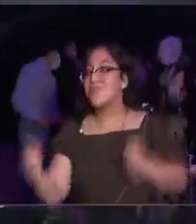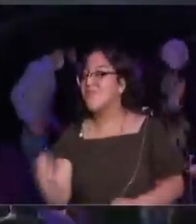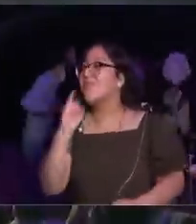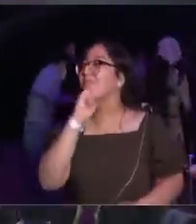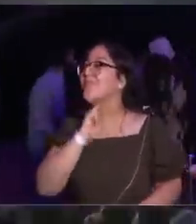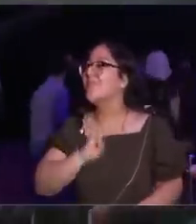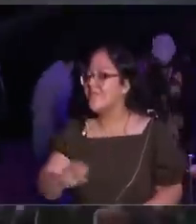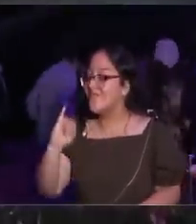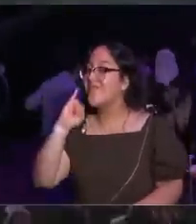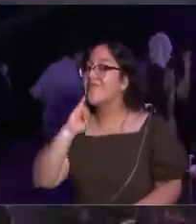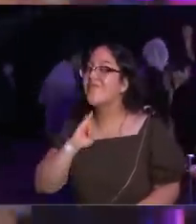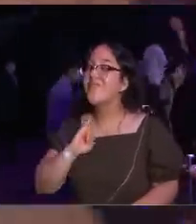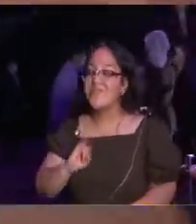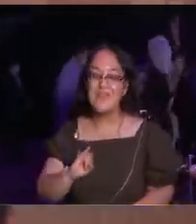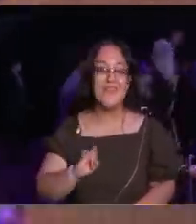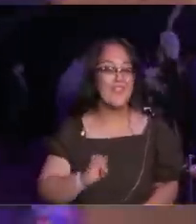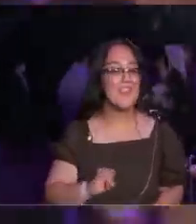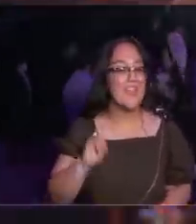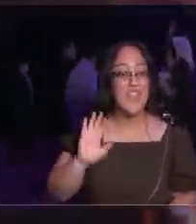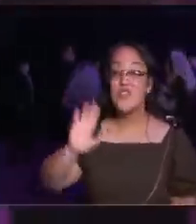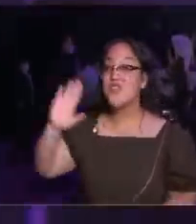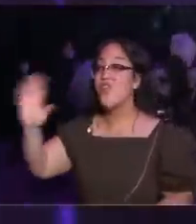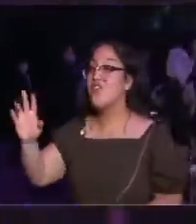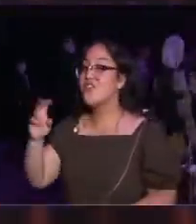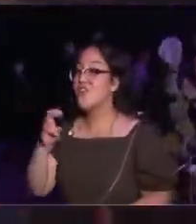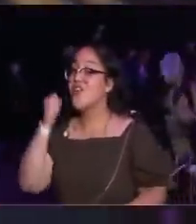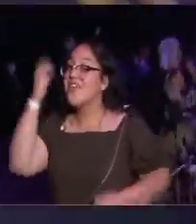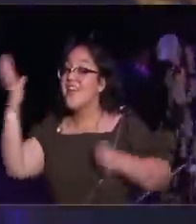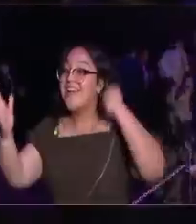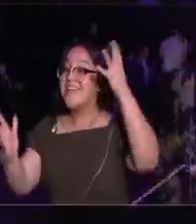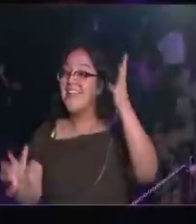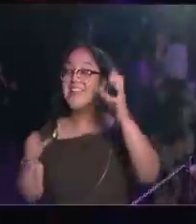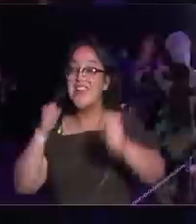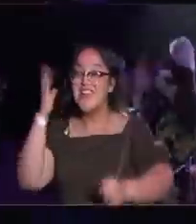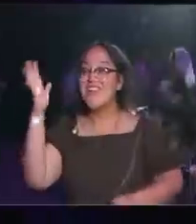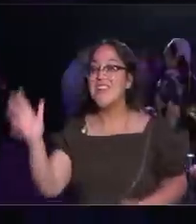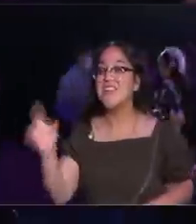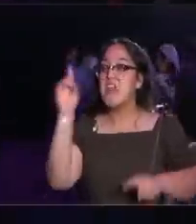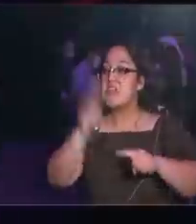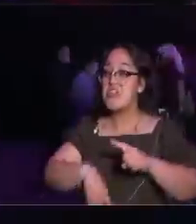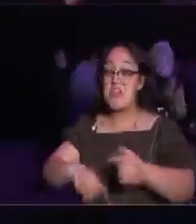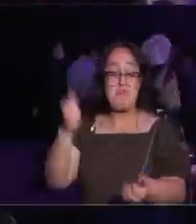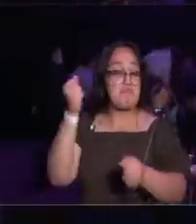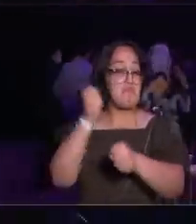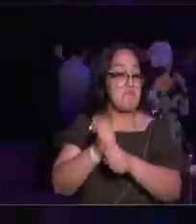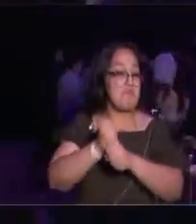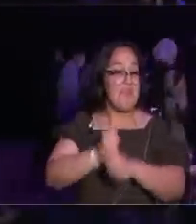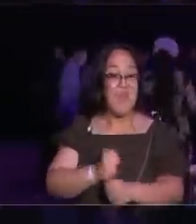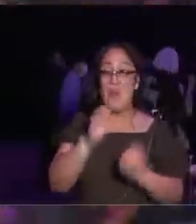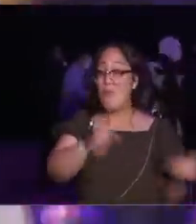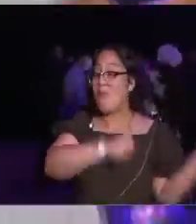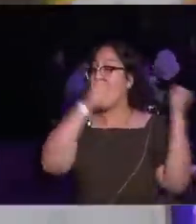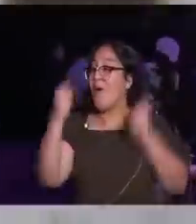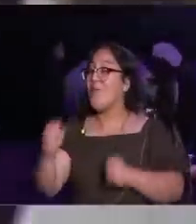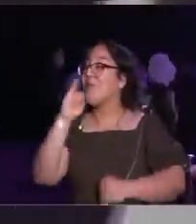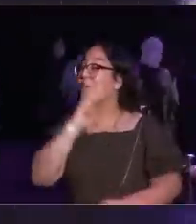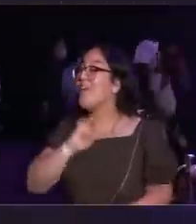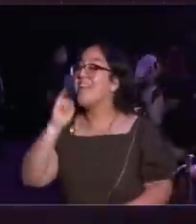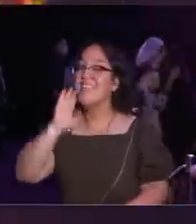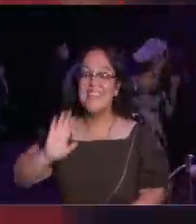Israel, el poderoso de Israel. Su voz se oirá, nadie lo detendrá. Al poderoso